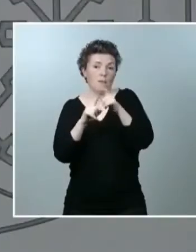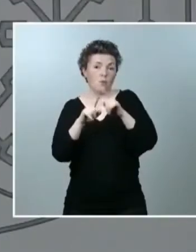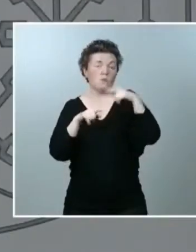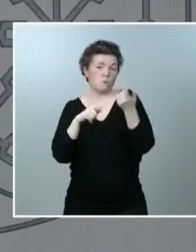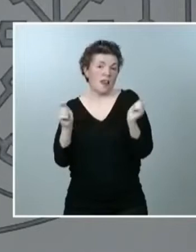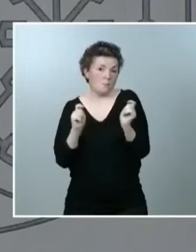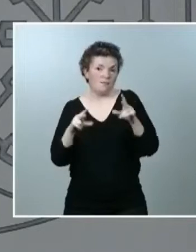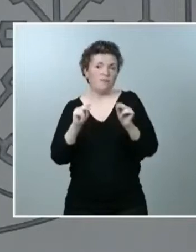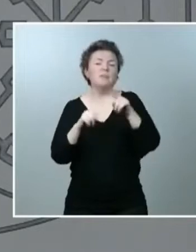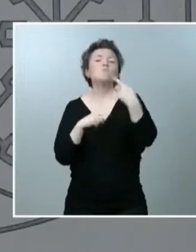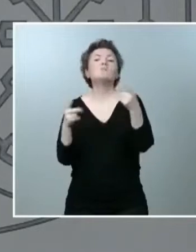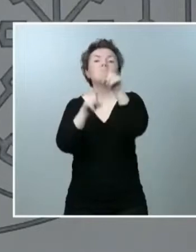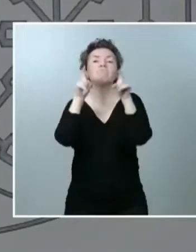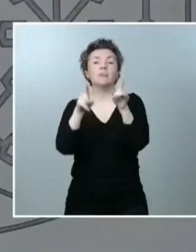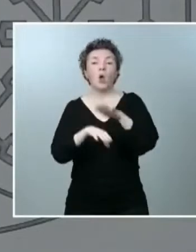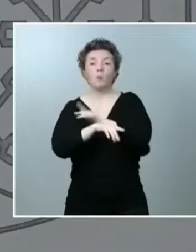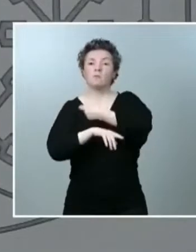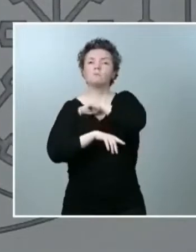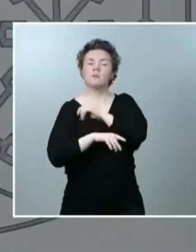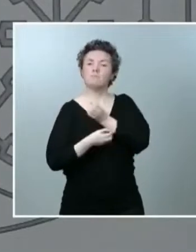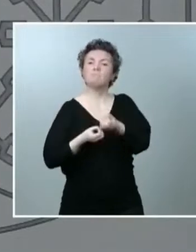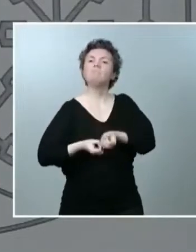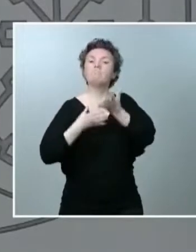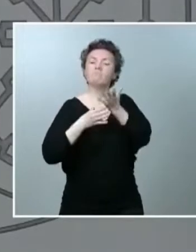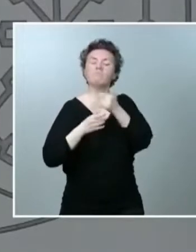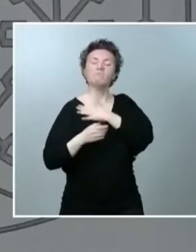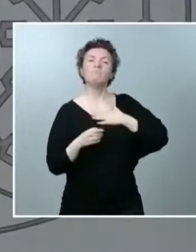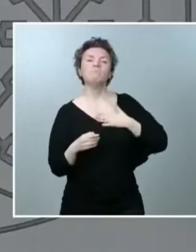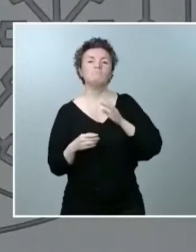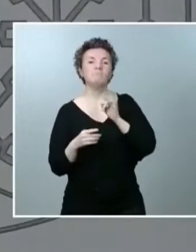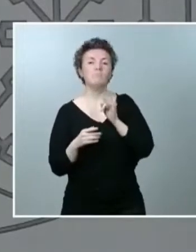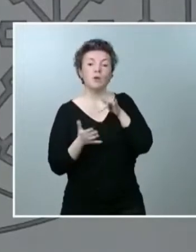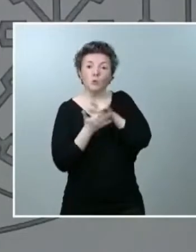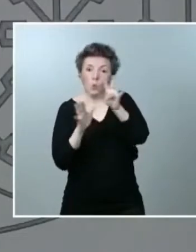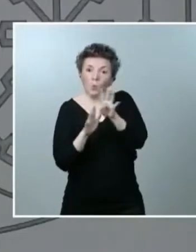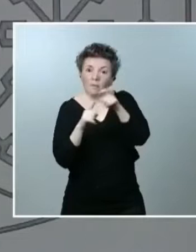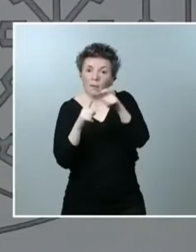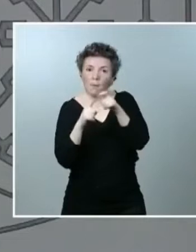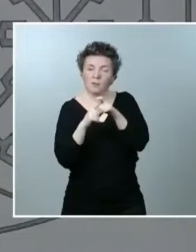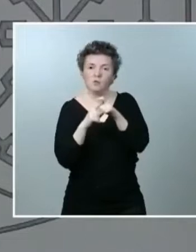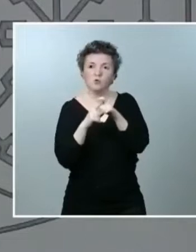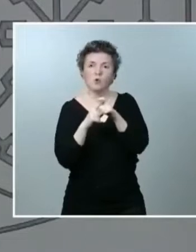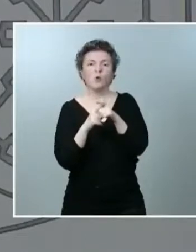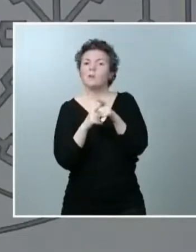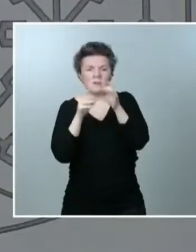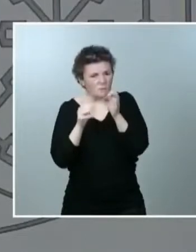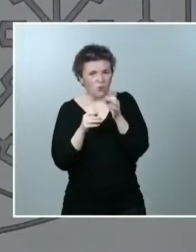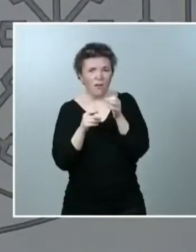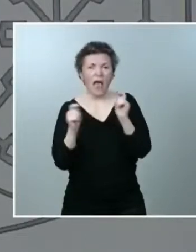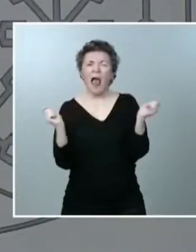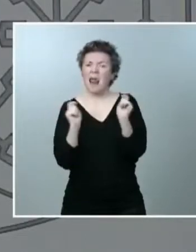Y el gobierno de España se manifiesta en su intención de que llegado el 9 de mayo no tuviera que ser necesario seguir contando con un estado de